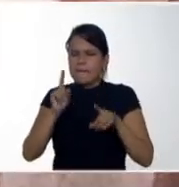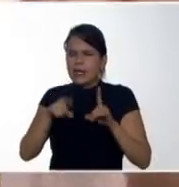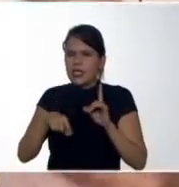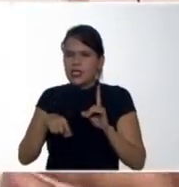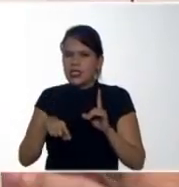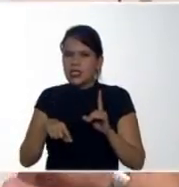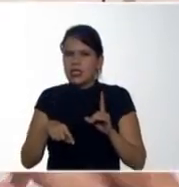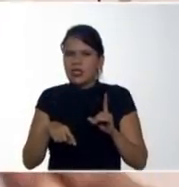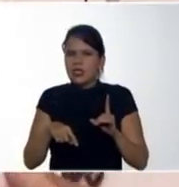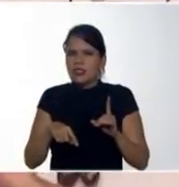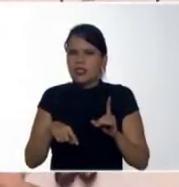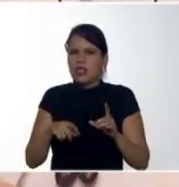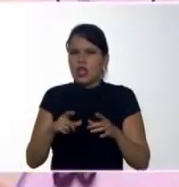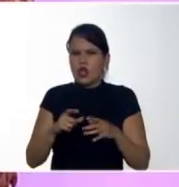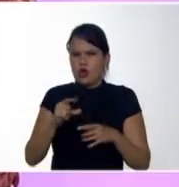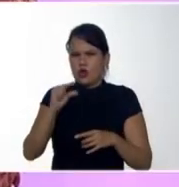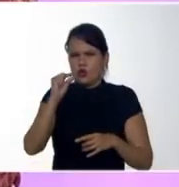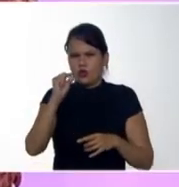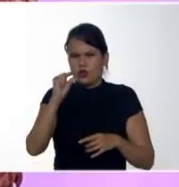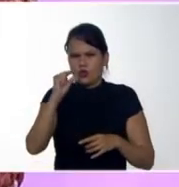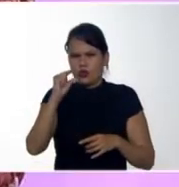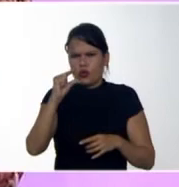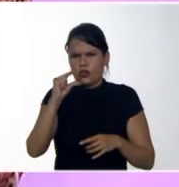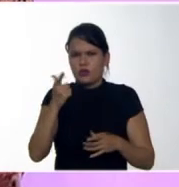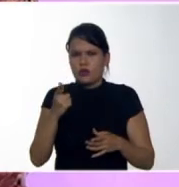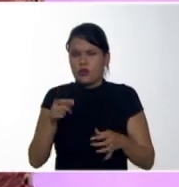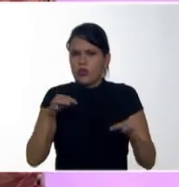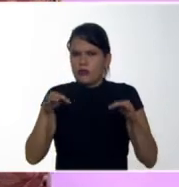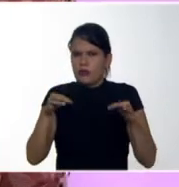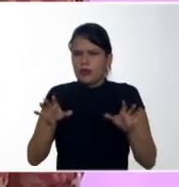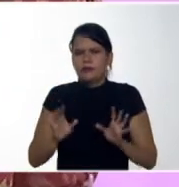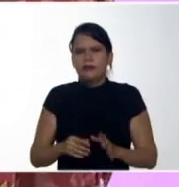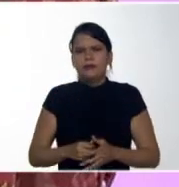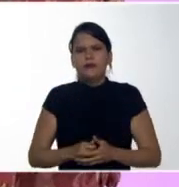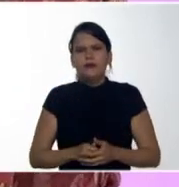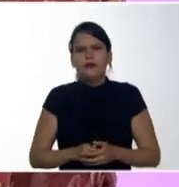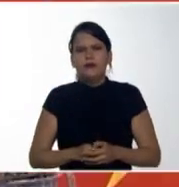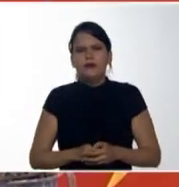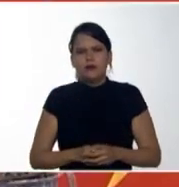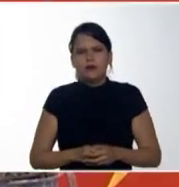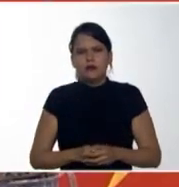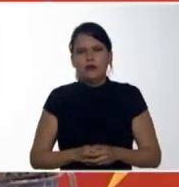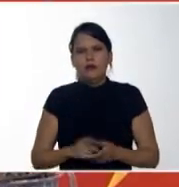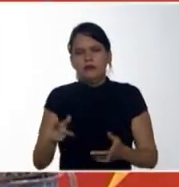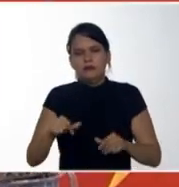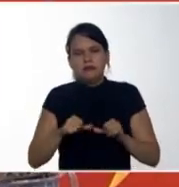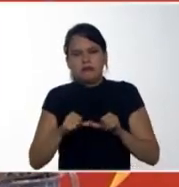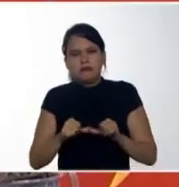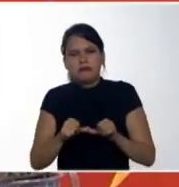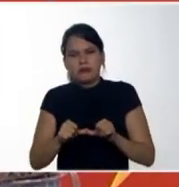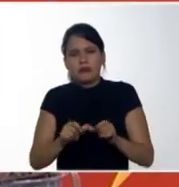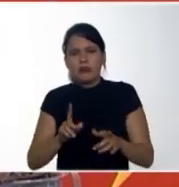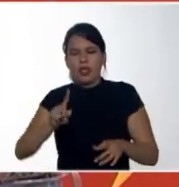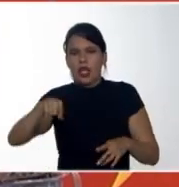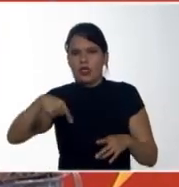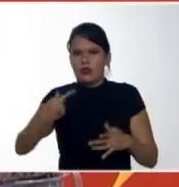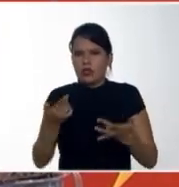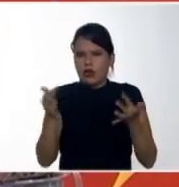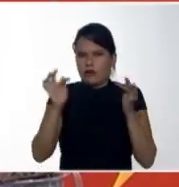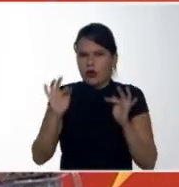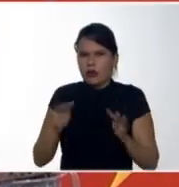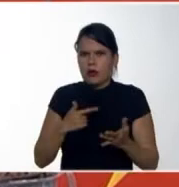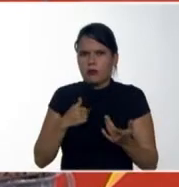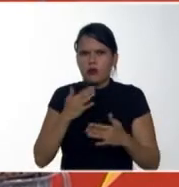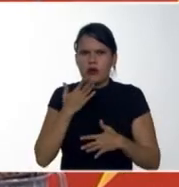porosidad del papel. Hay unas dimensiones determinadas. Excelente. Ahora, continuando, hay otras técnicas, por